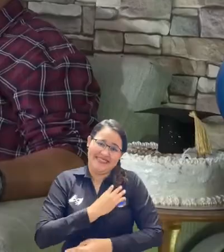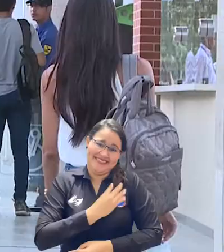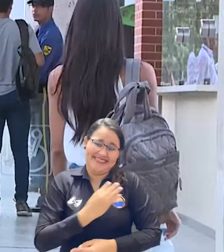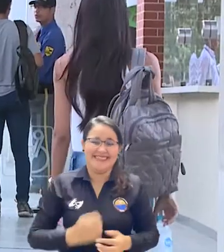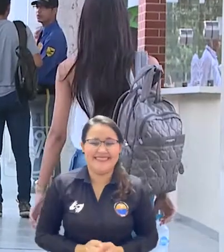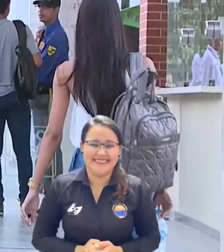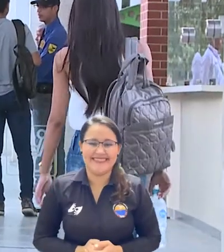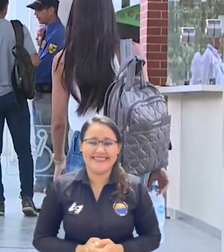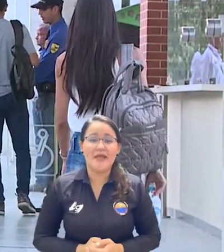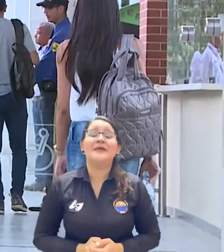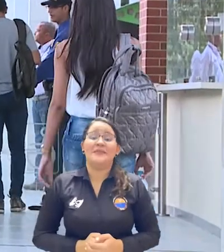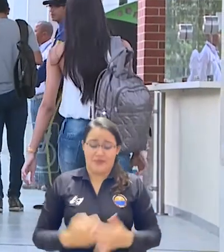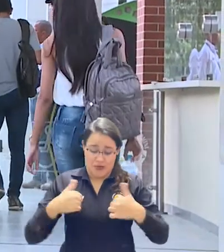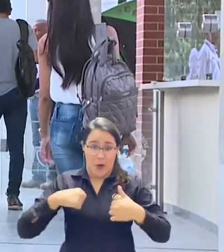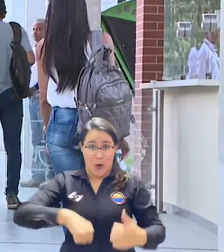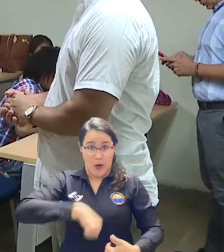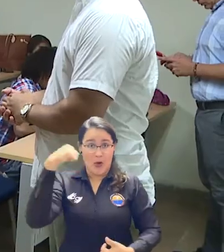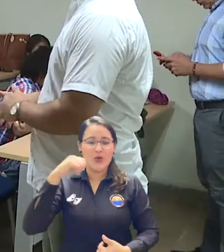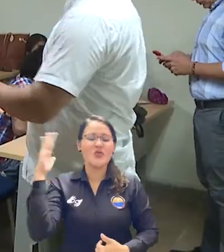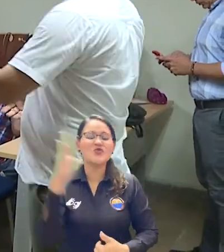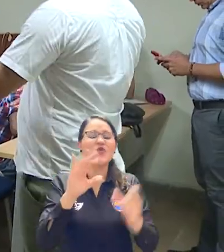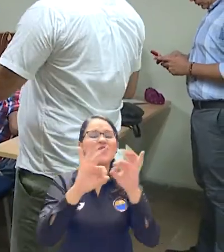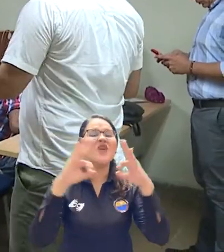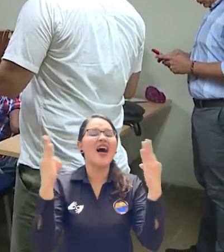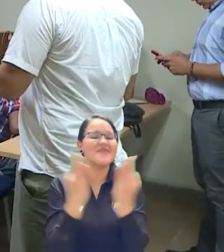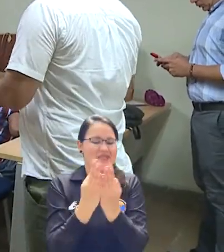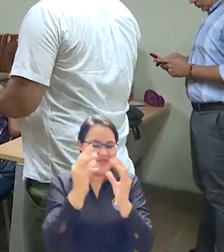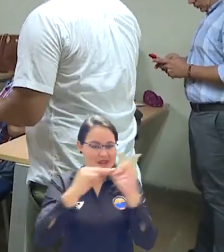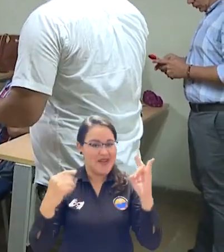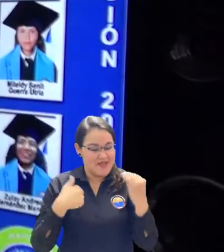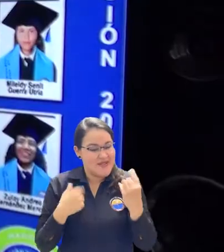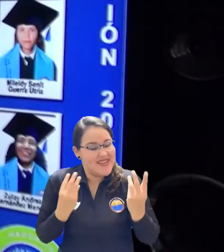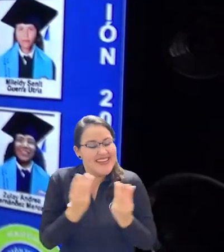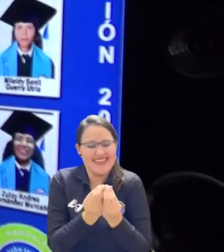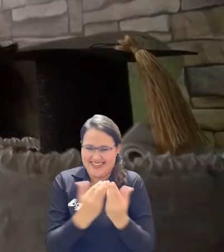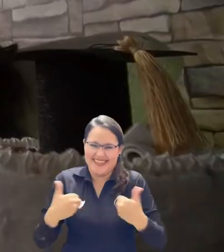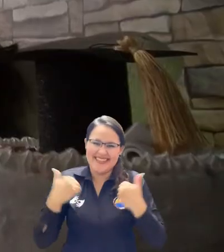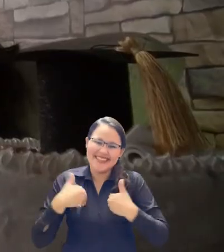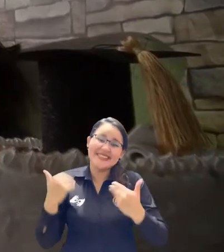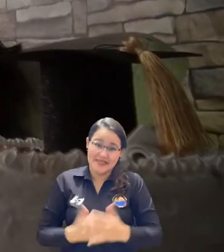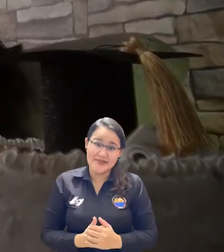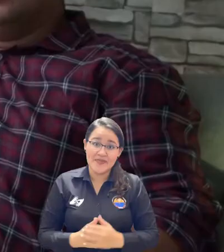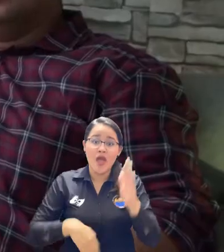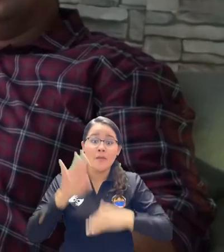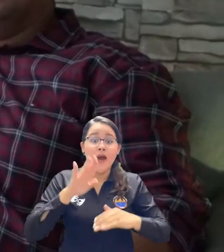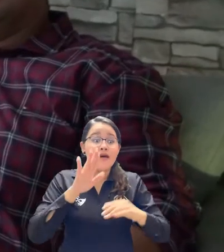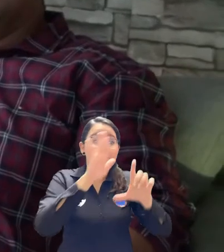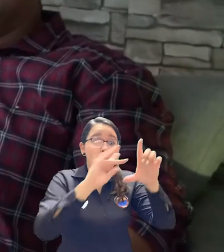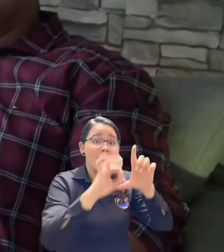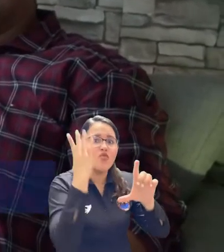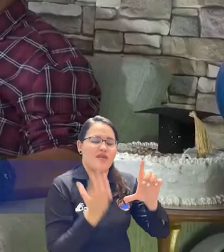la comunidad, de la familia Unimagdalena. Y con esto de la virtualidad vemos el reconocimiento que ellos nos hacen a nosotros